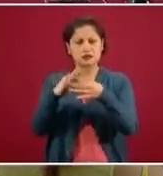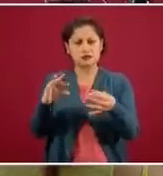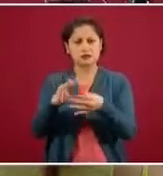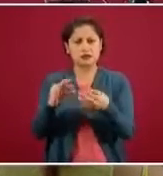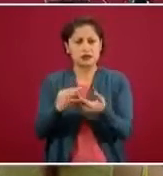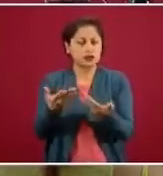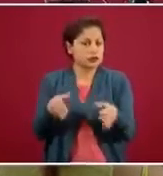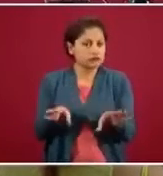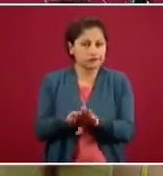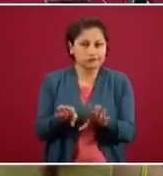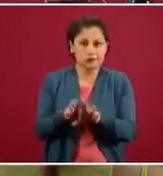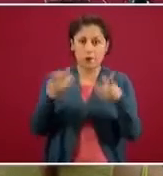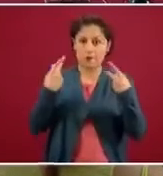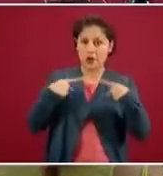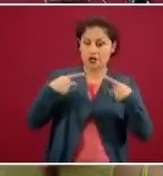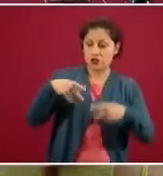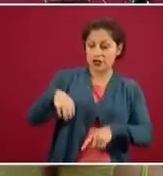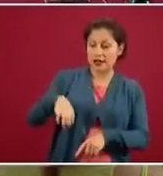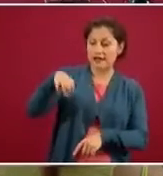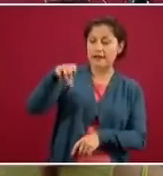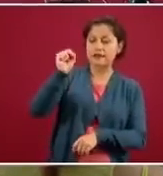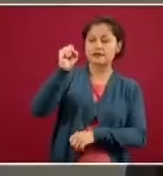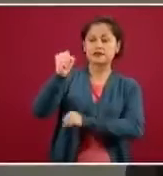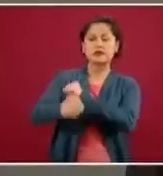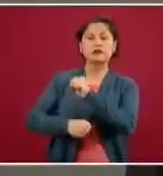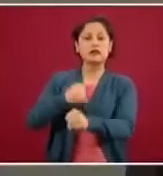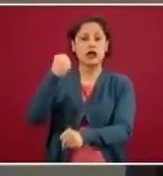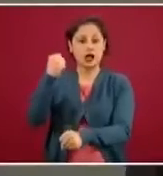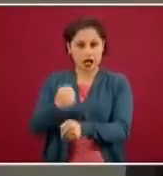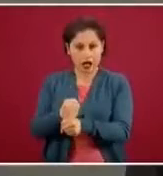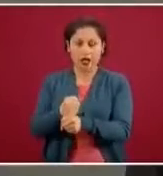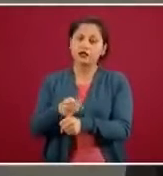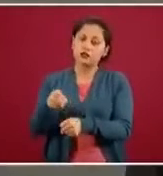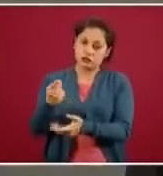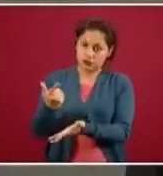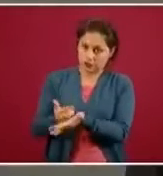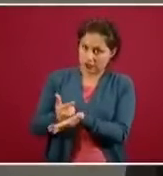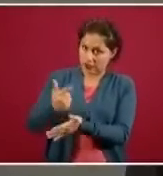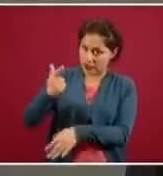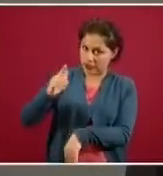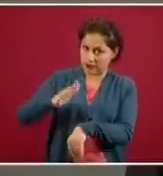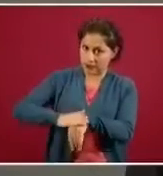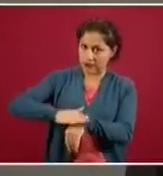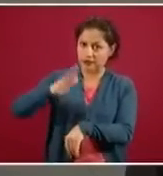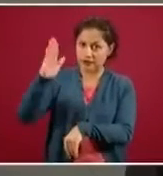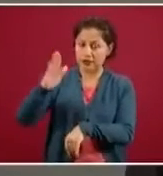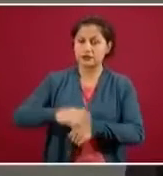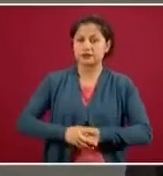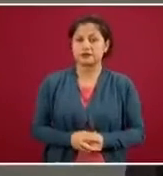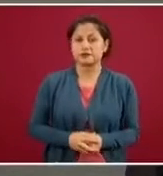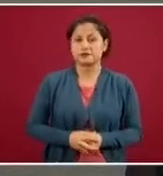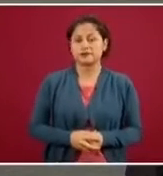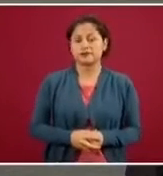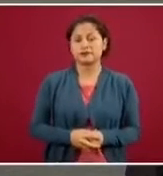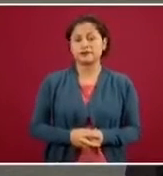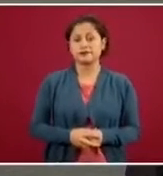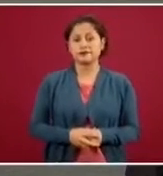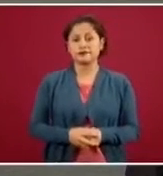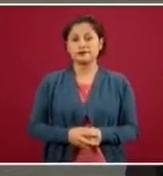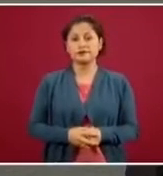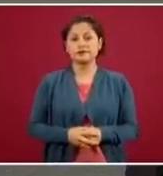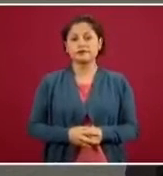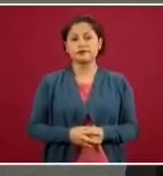de 60 años hay una mayor carga de enfermedad grave que cuando se tiene menos de esa edad, y así